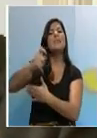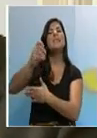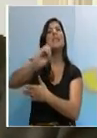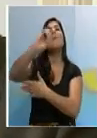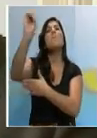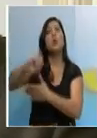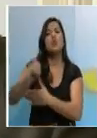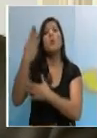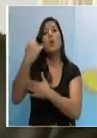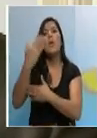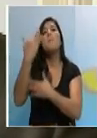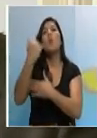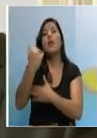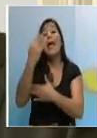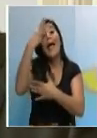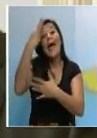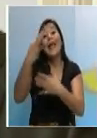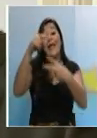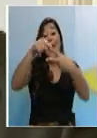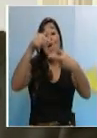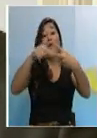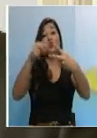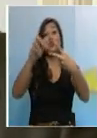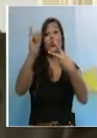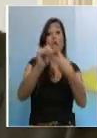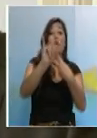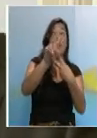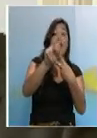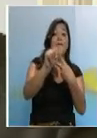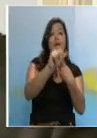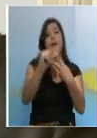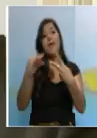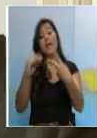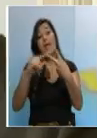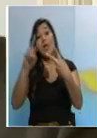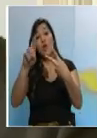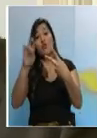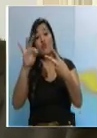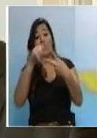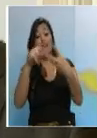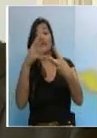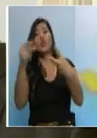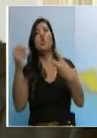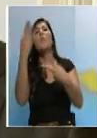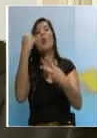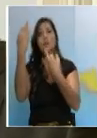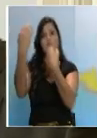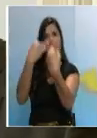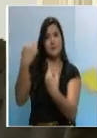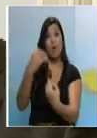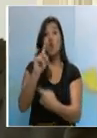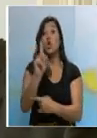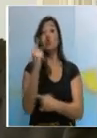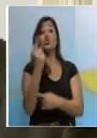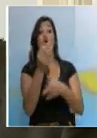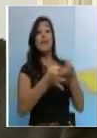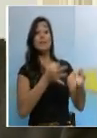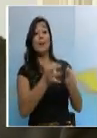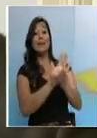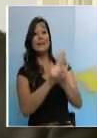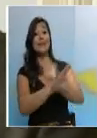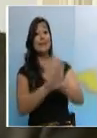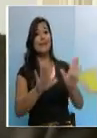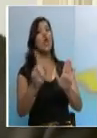estos proyectos vienen a ayudar. Pero no solo que se los diga a la fracción aquí en la Asamblea Legislativa, que se lo diga a todos los costarricenses también de por qué es